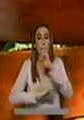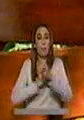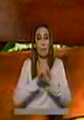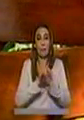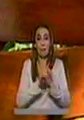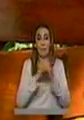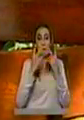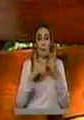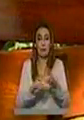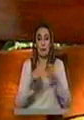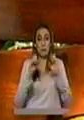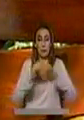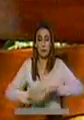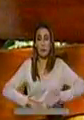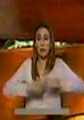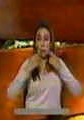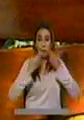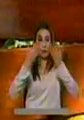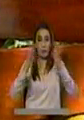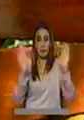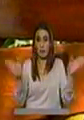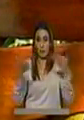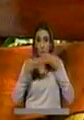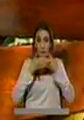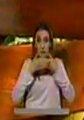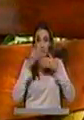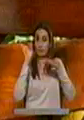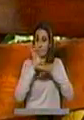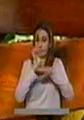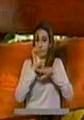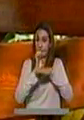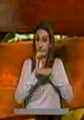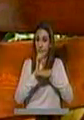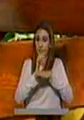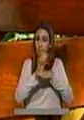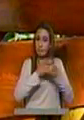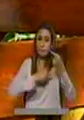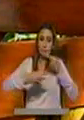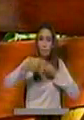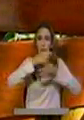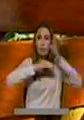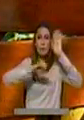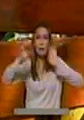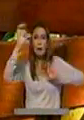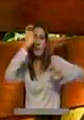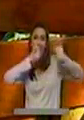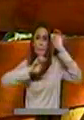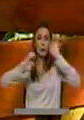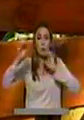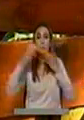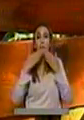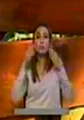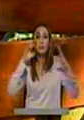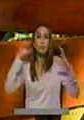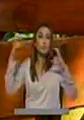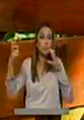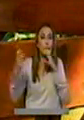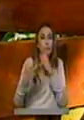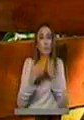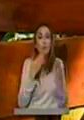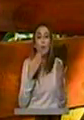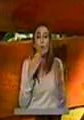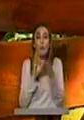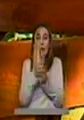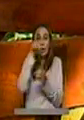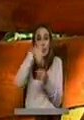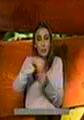Aquí estamos cerrando esta primera parte de Ecuador al Futuro. Hemos hecho una breve evaluación de la situación del turismo nacional, del turismo